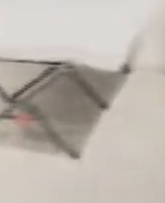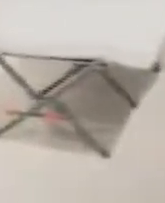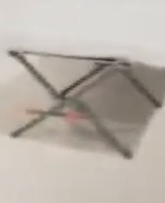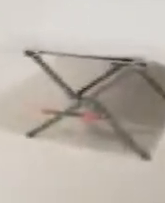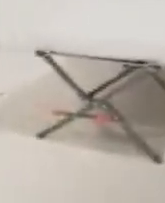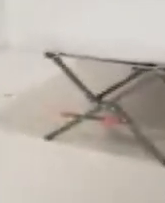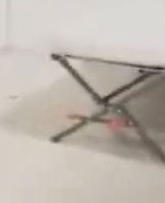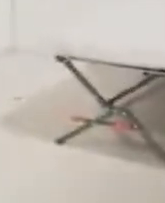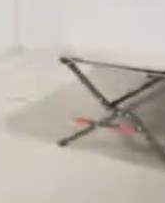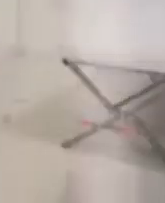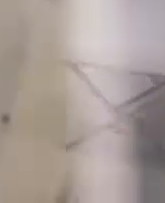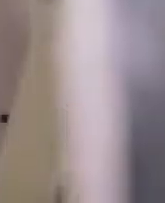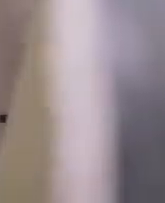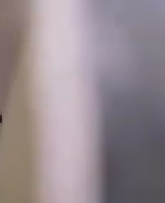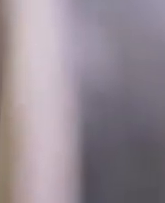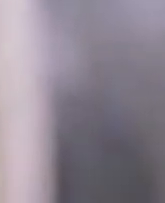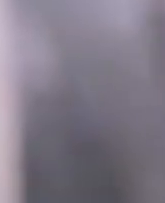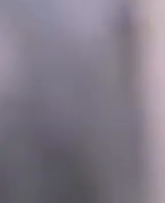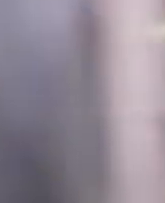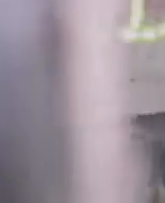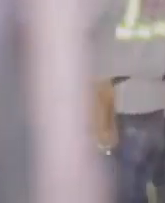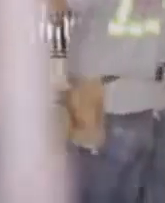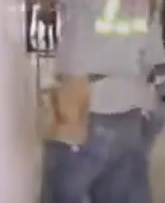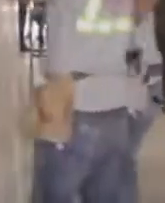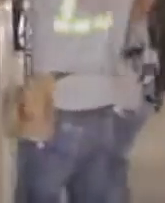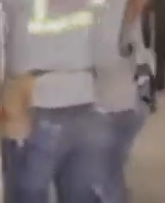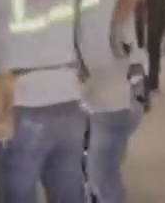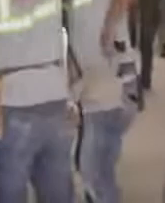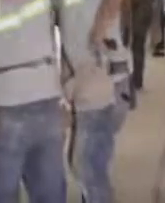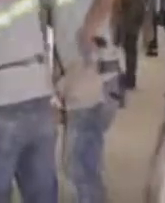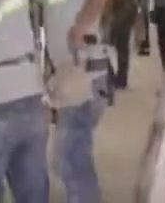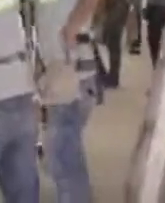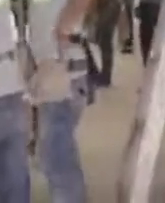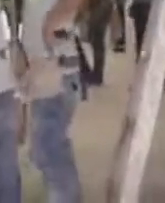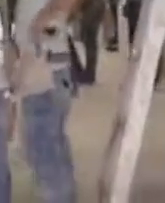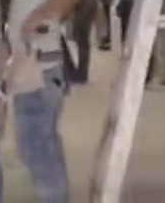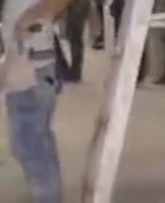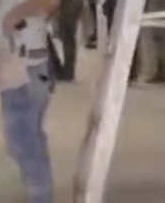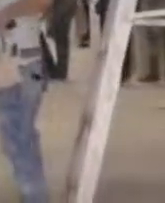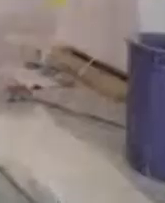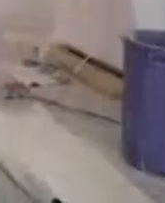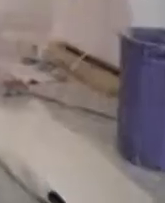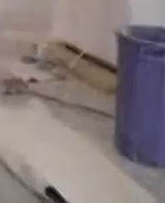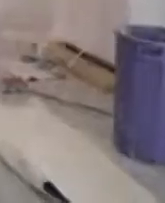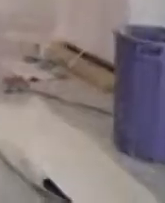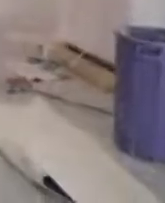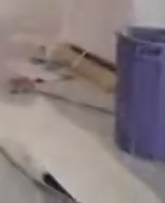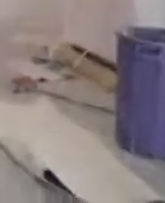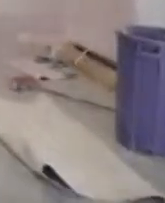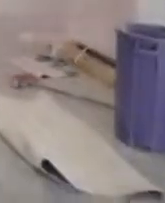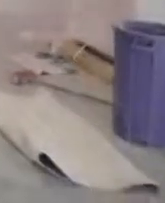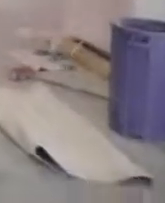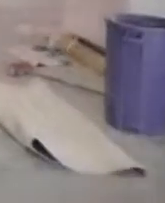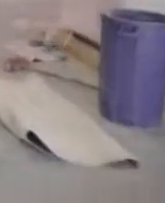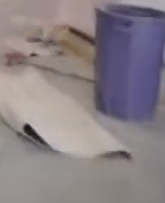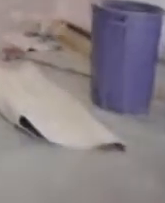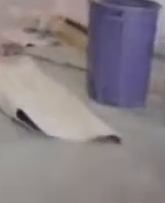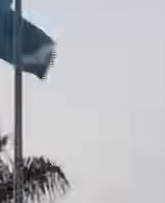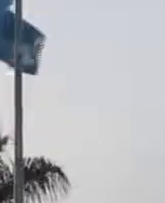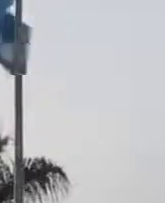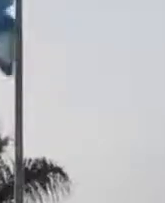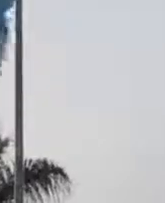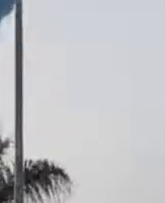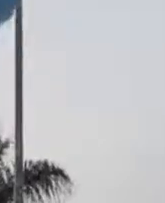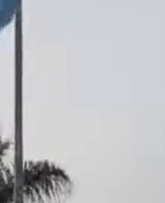el personal capacitado para su construcción y los cuales dieron la milla extra en todo momento. De